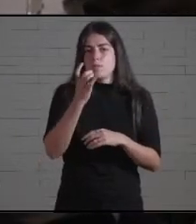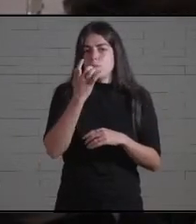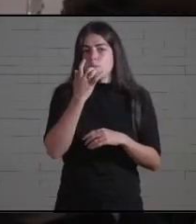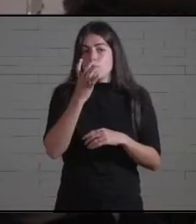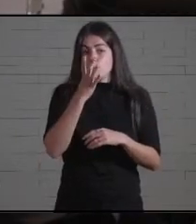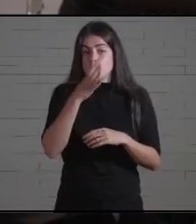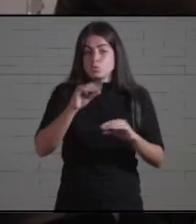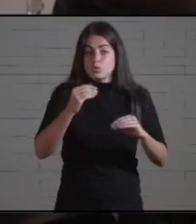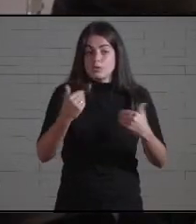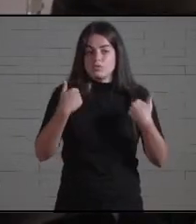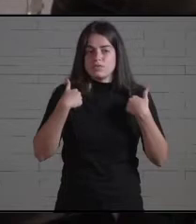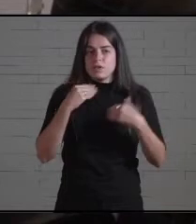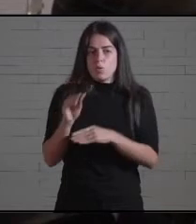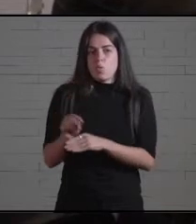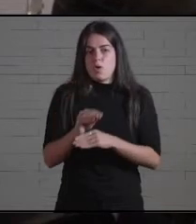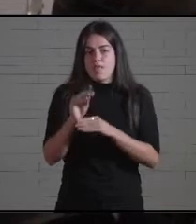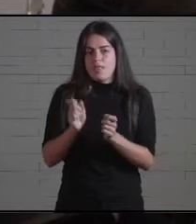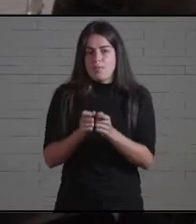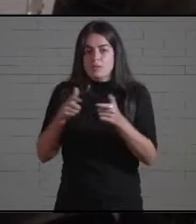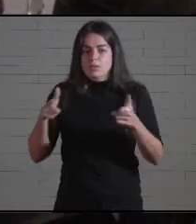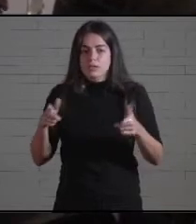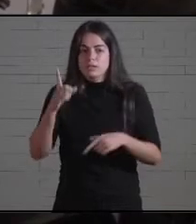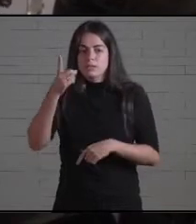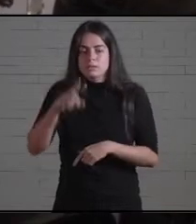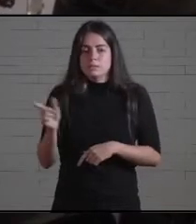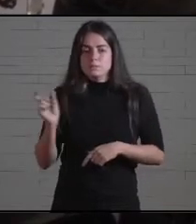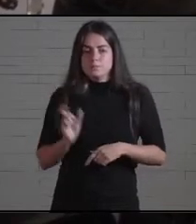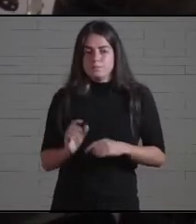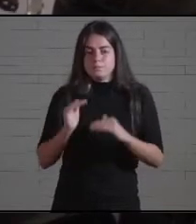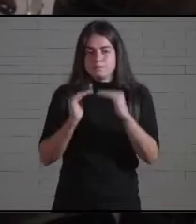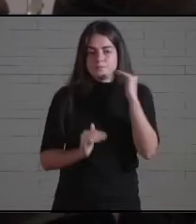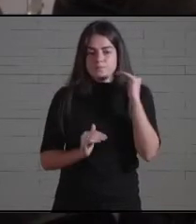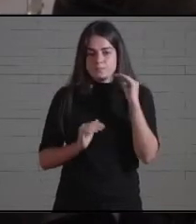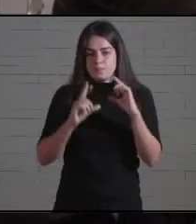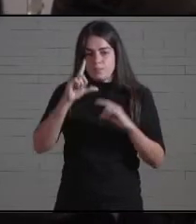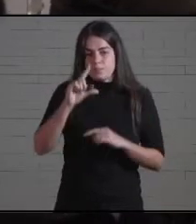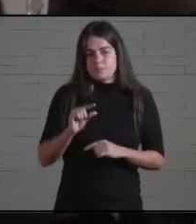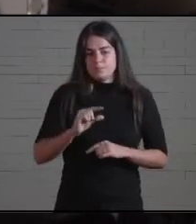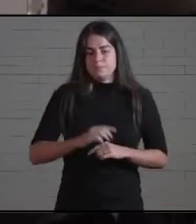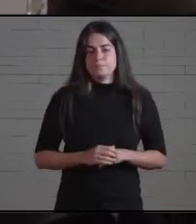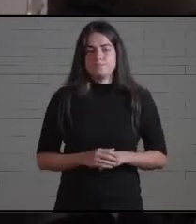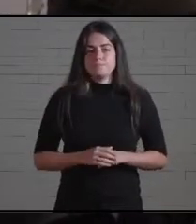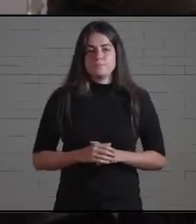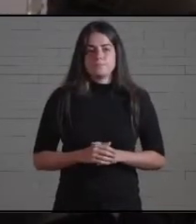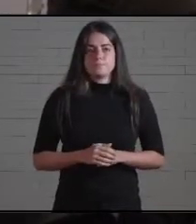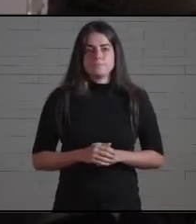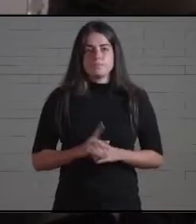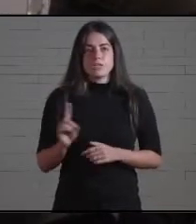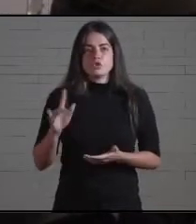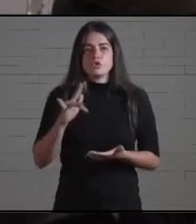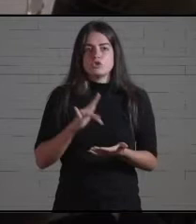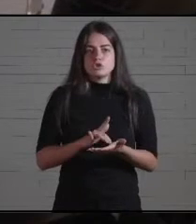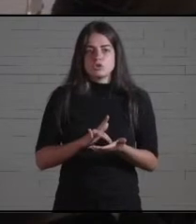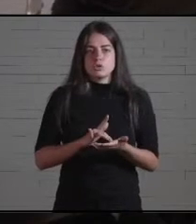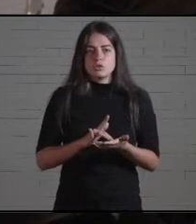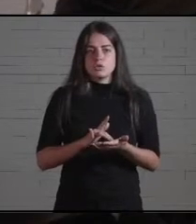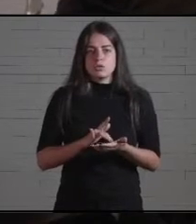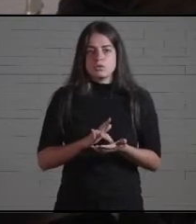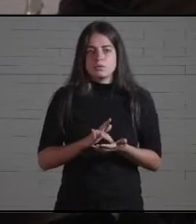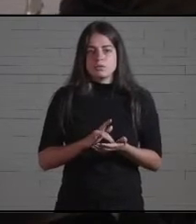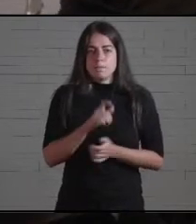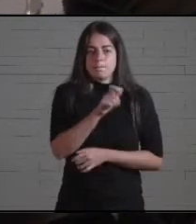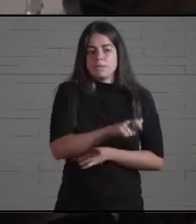cuidado y ha llevado a una disminución de sus ingresos personales. Y esto ha pasado sobre todo entre